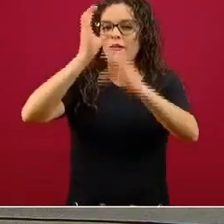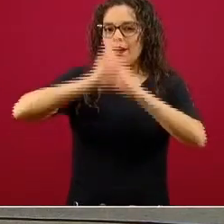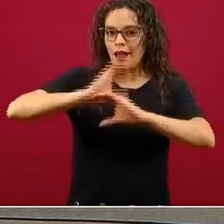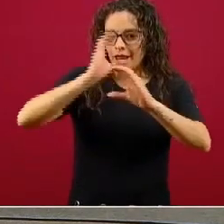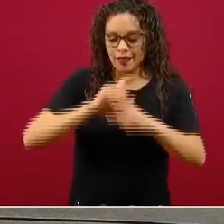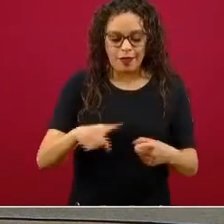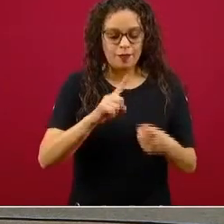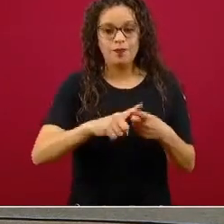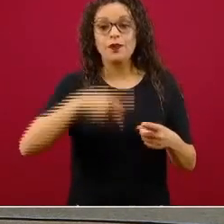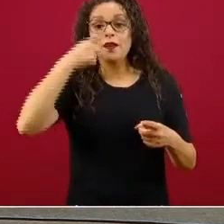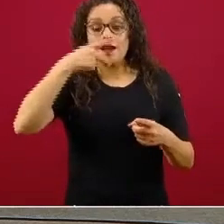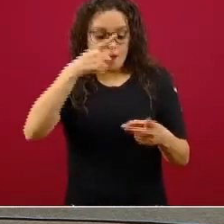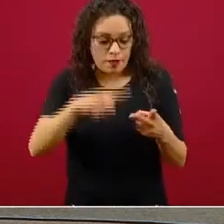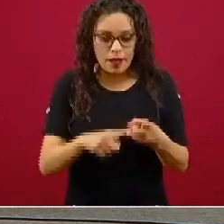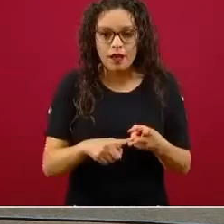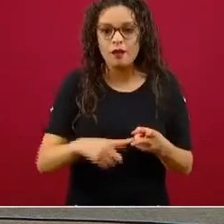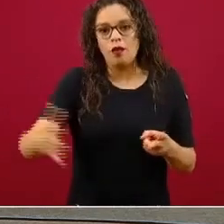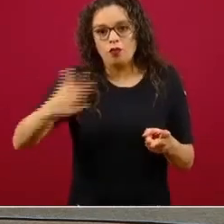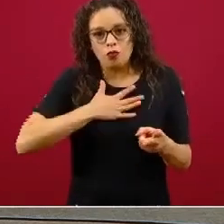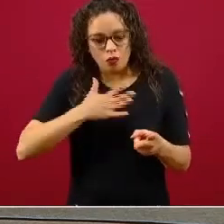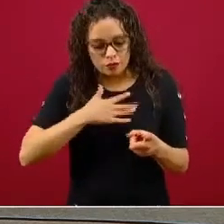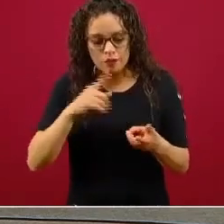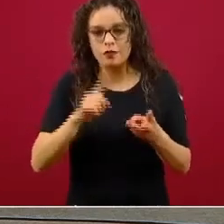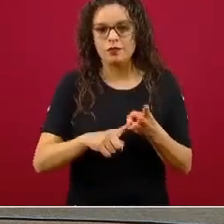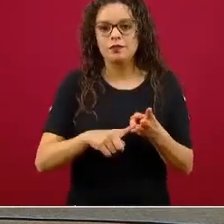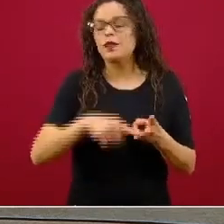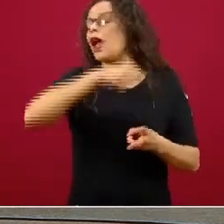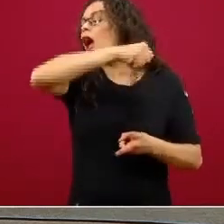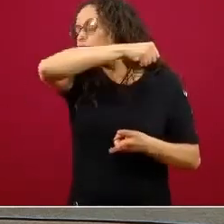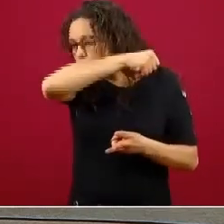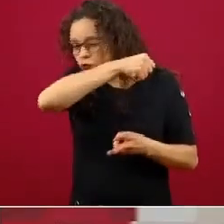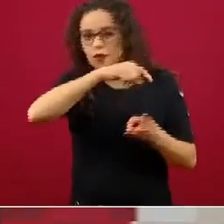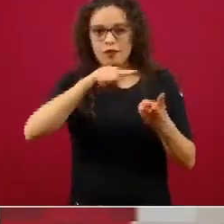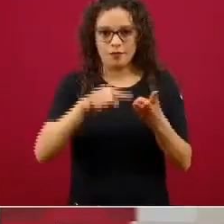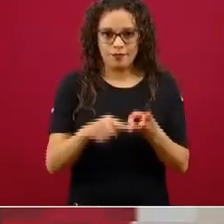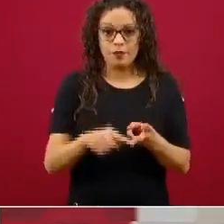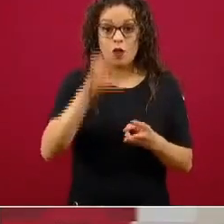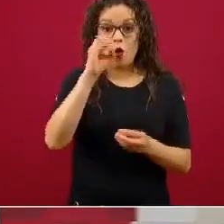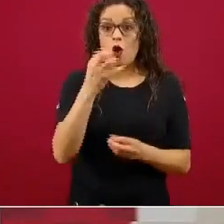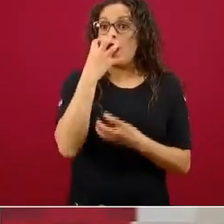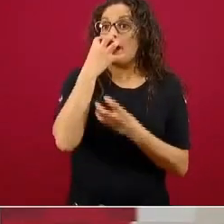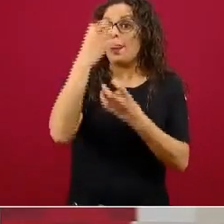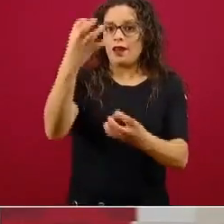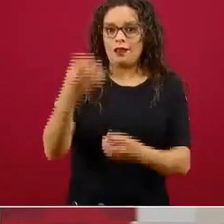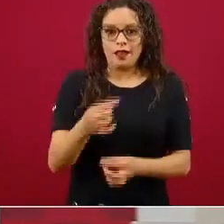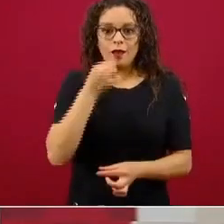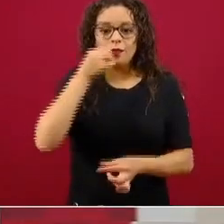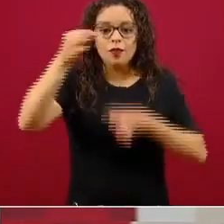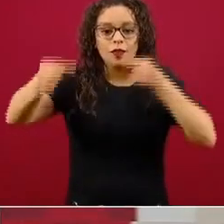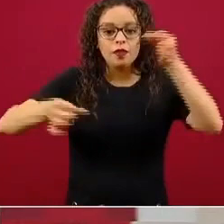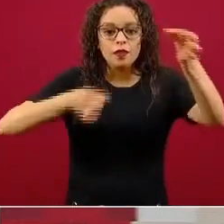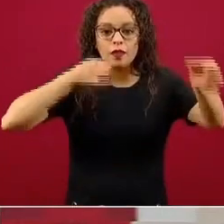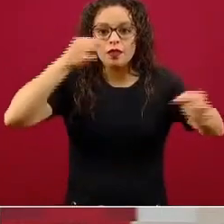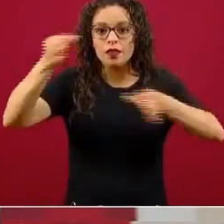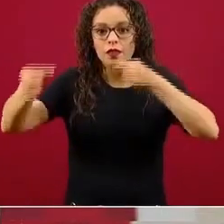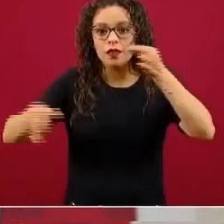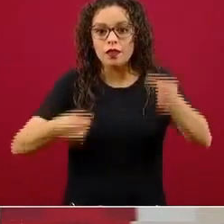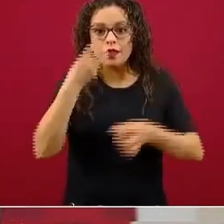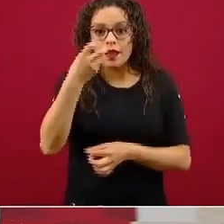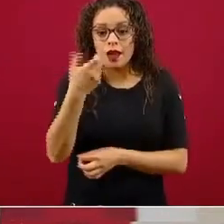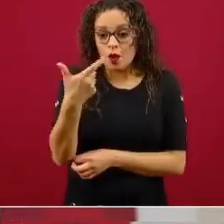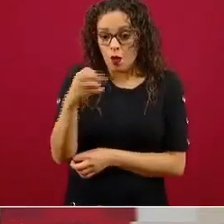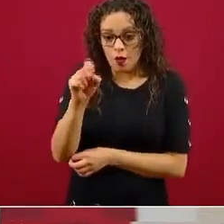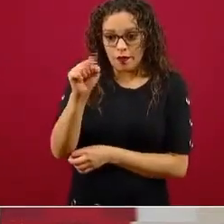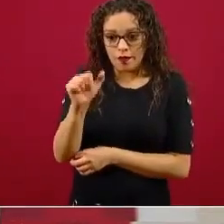al estornudar, al gritar. Y los proyectamos en nuestro espacio cercano, y en